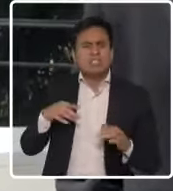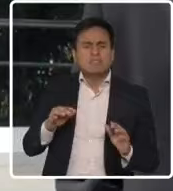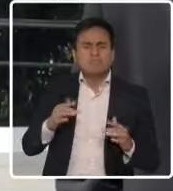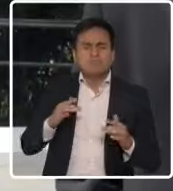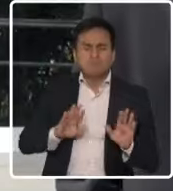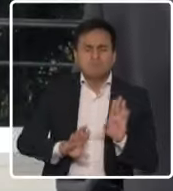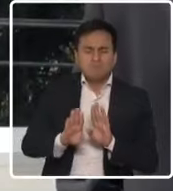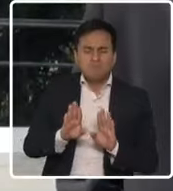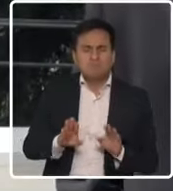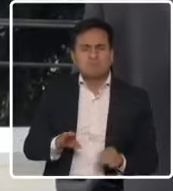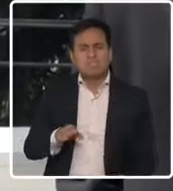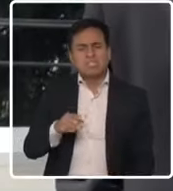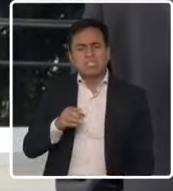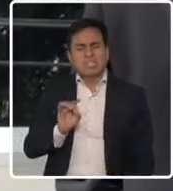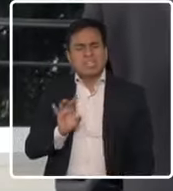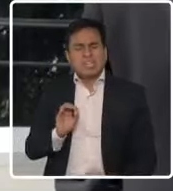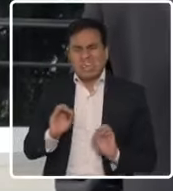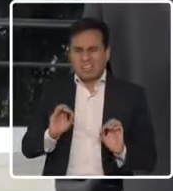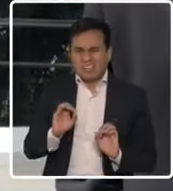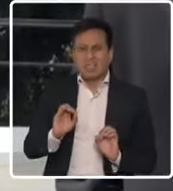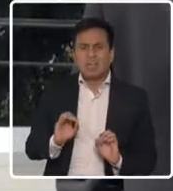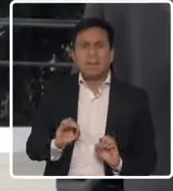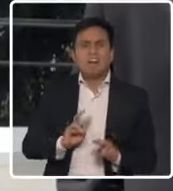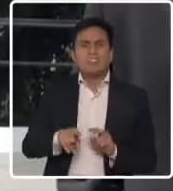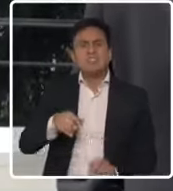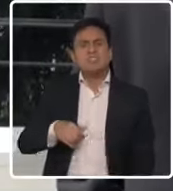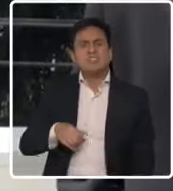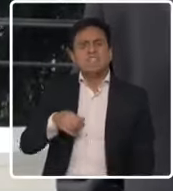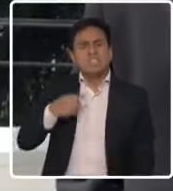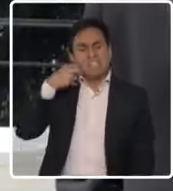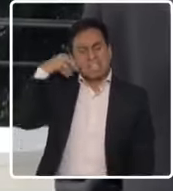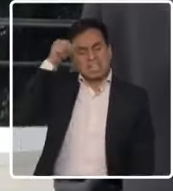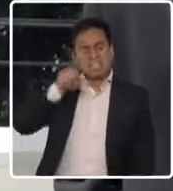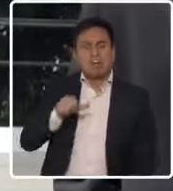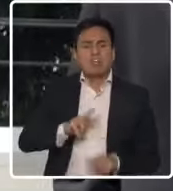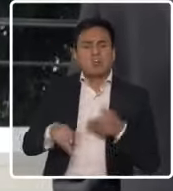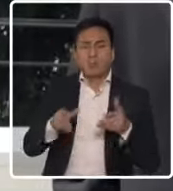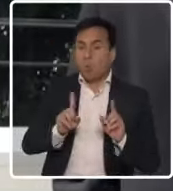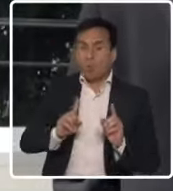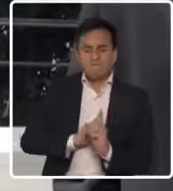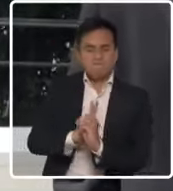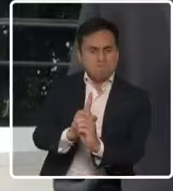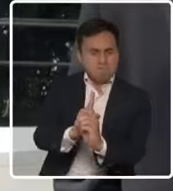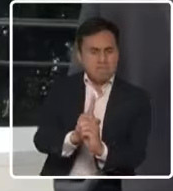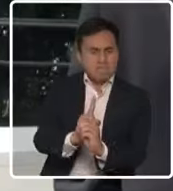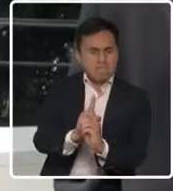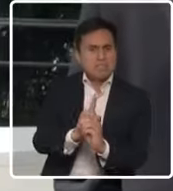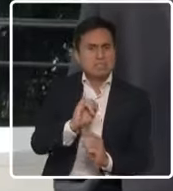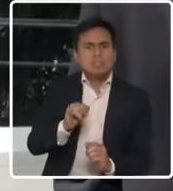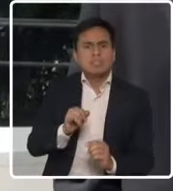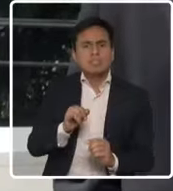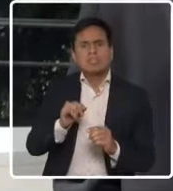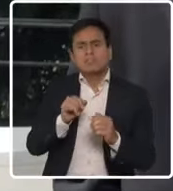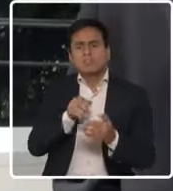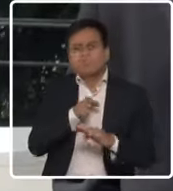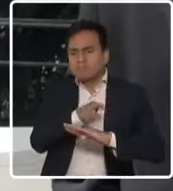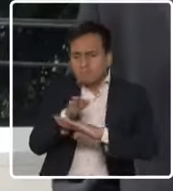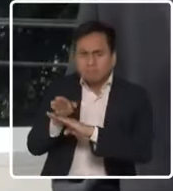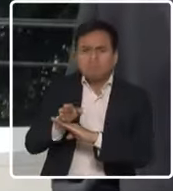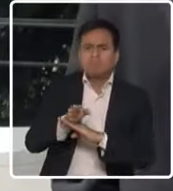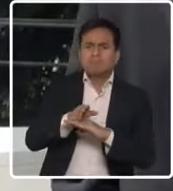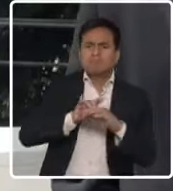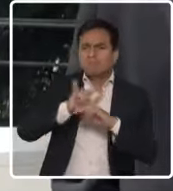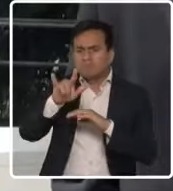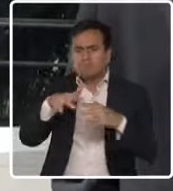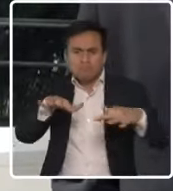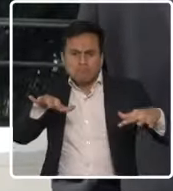inclementes, que creen que pueden actuar con impunidad y no van a actuar con impunidad. Los vamos a perseguir por cielo, mar y tierra para dar con su